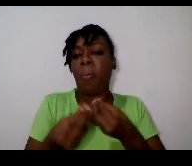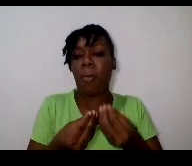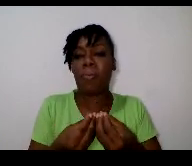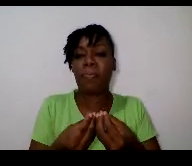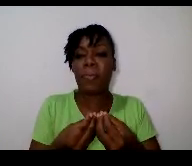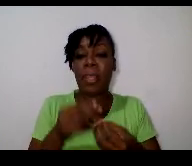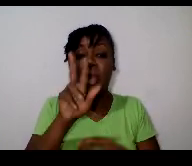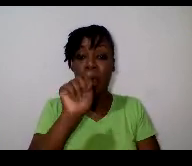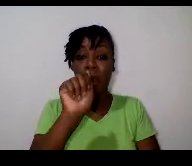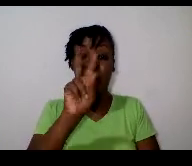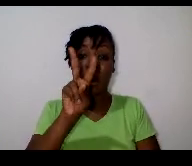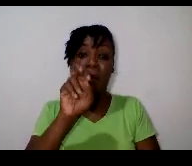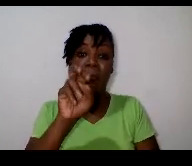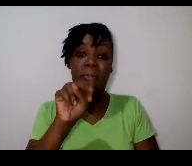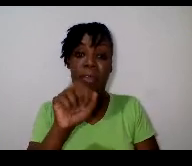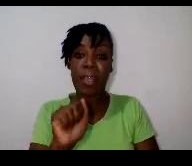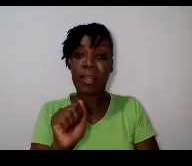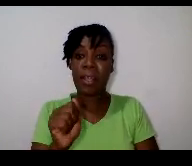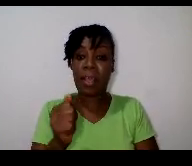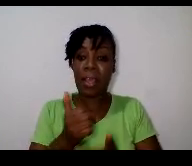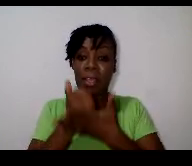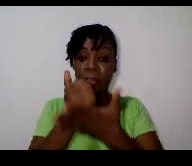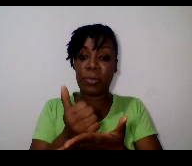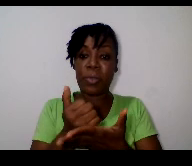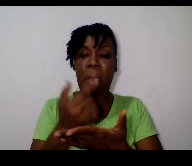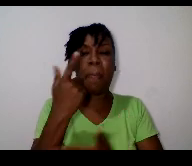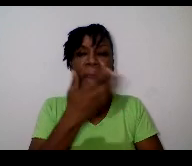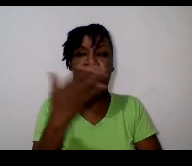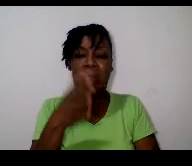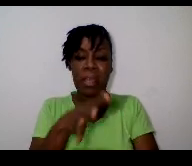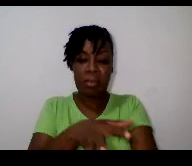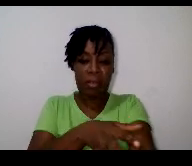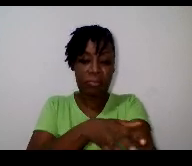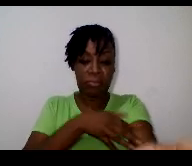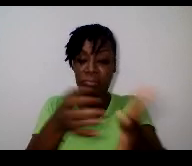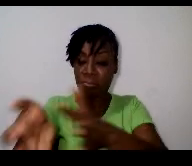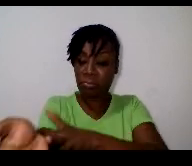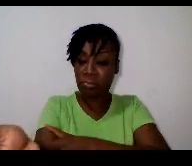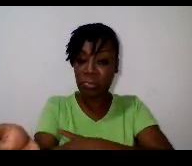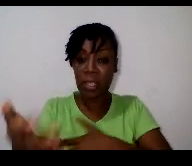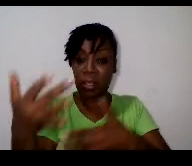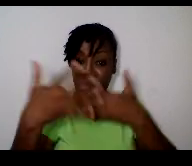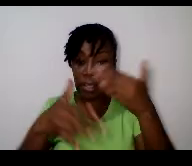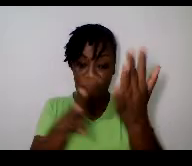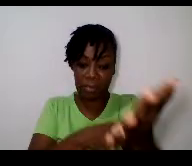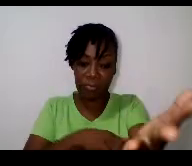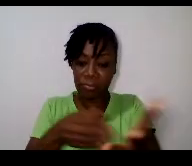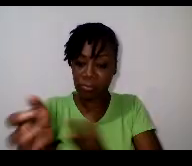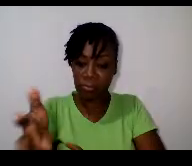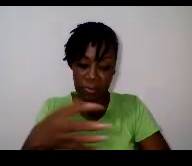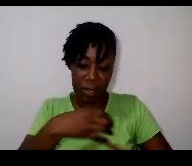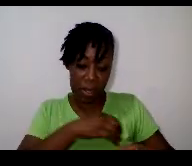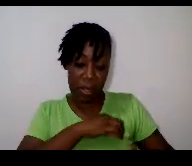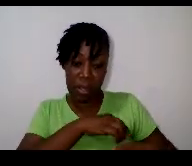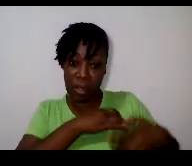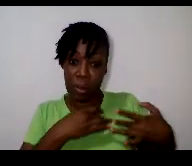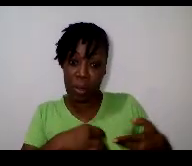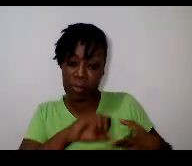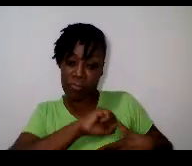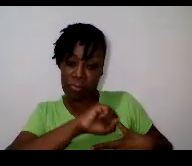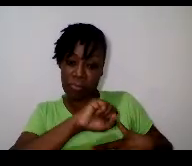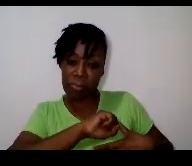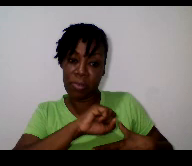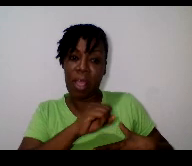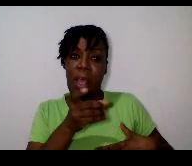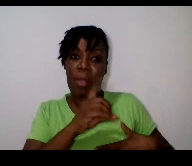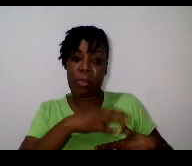ese flujo sanguíneo que les dije, ese corazón que necesita arterias limpias para que llegue el oxígeno al cerebro, la avena nos permite